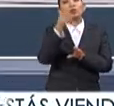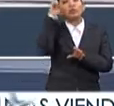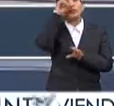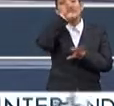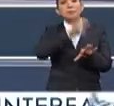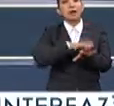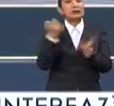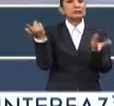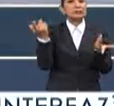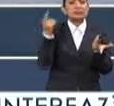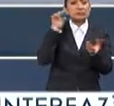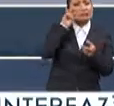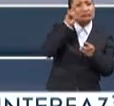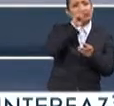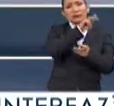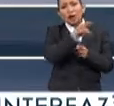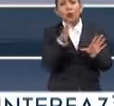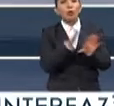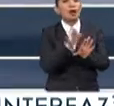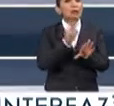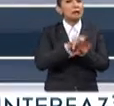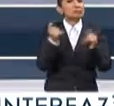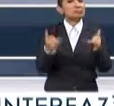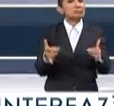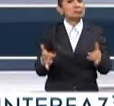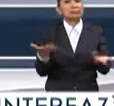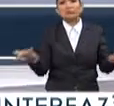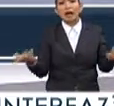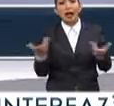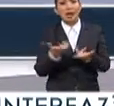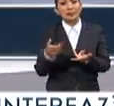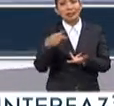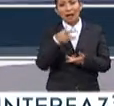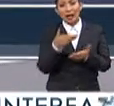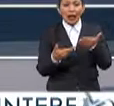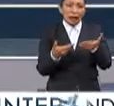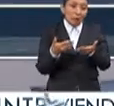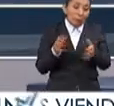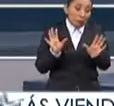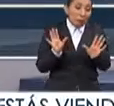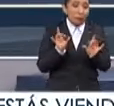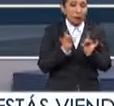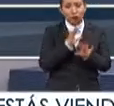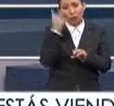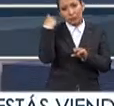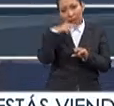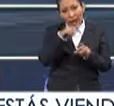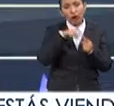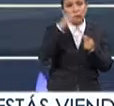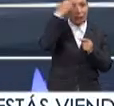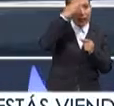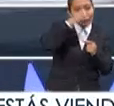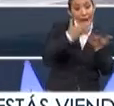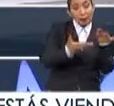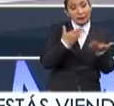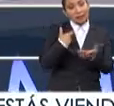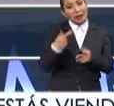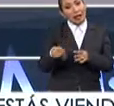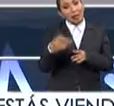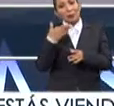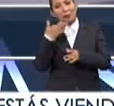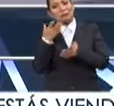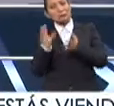más complejas o qué fue lo que más te generó en un momento dado yo todo viaje toda experiencia a veces tienen